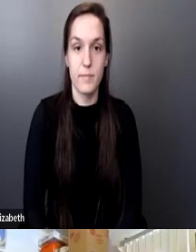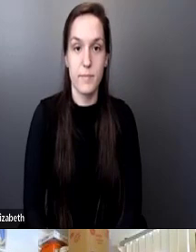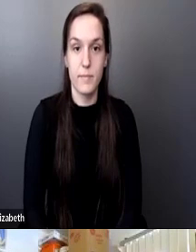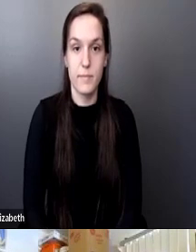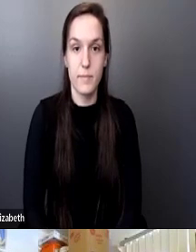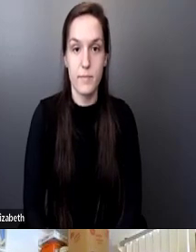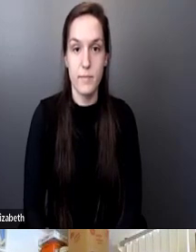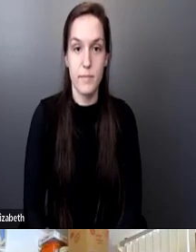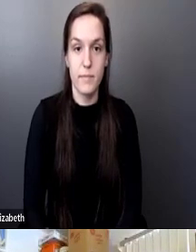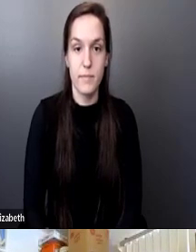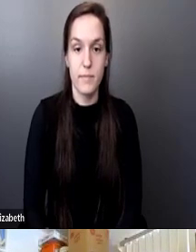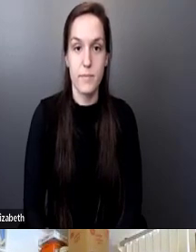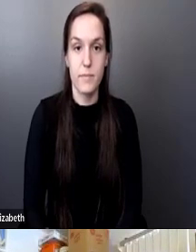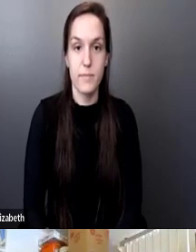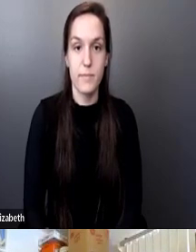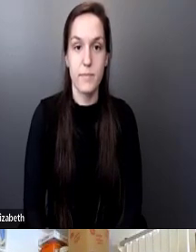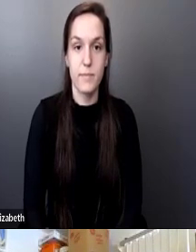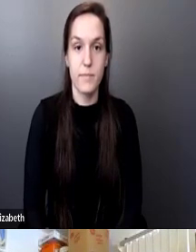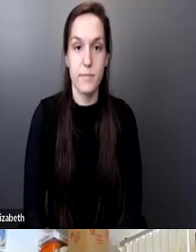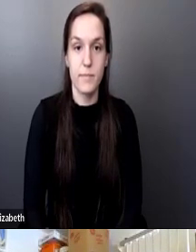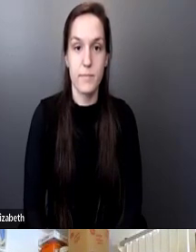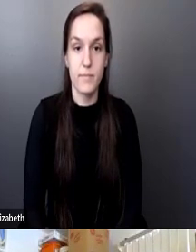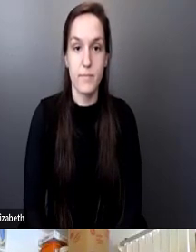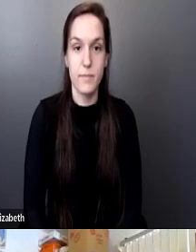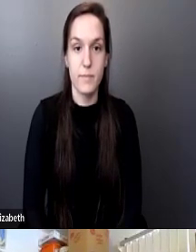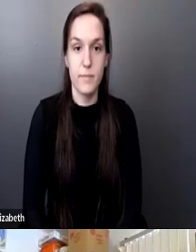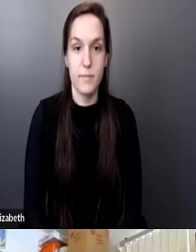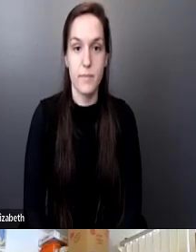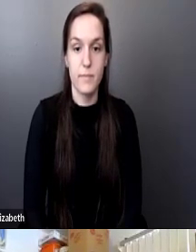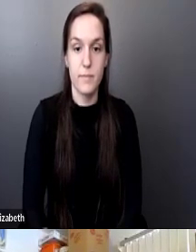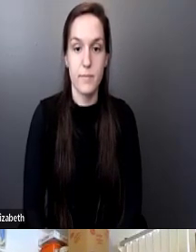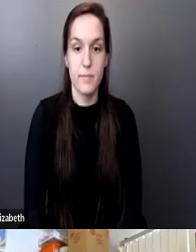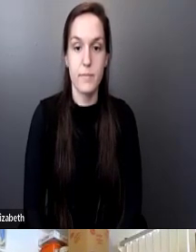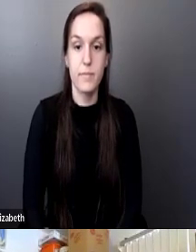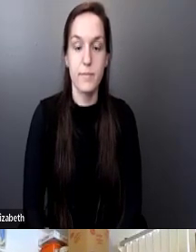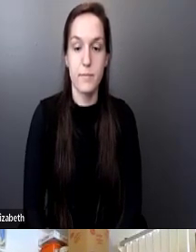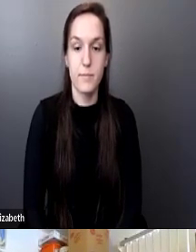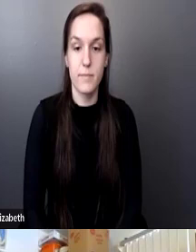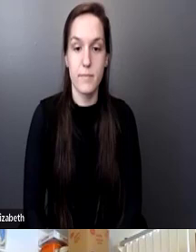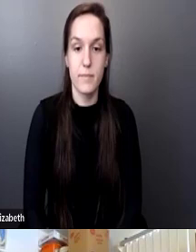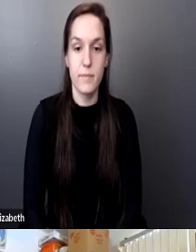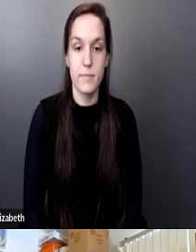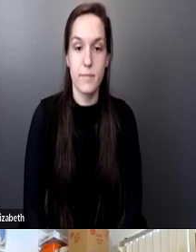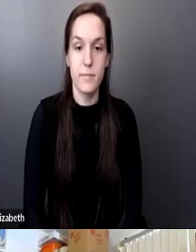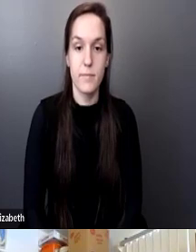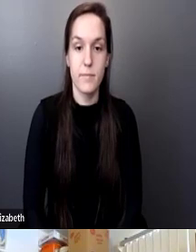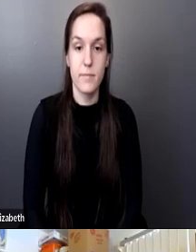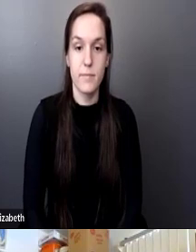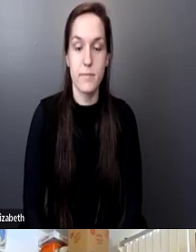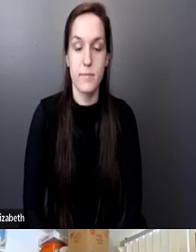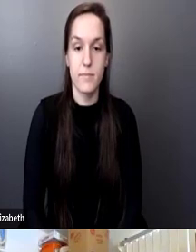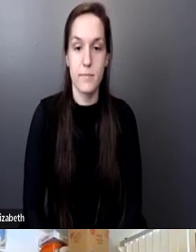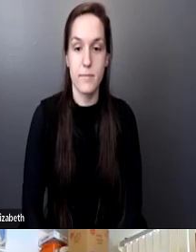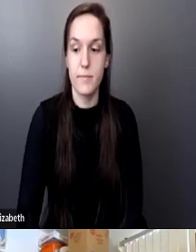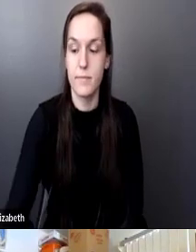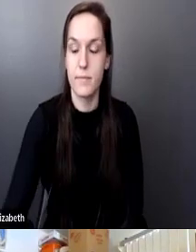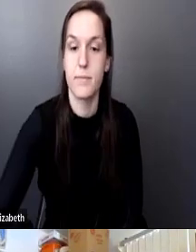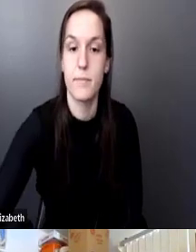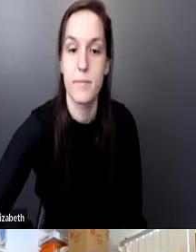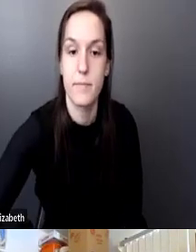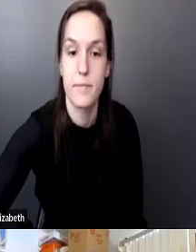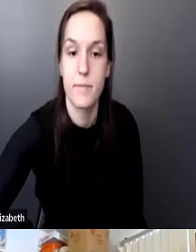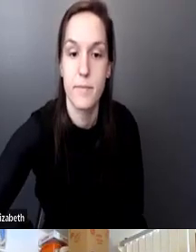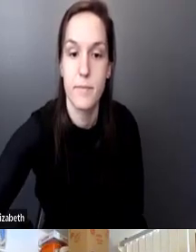símbolo del globo terráqueo y dice Interpretation o Interpretación. Ahí pueden escoger